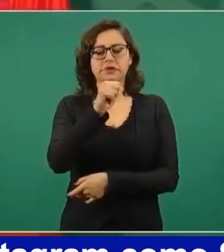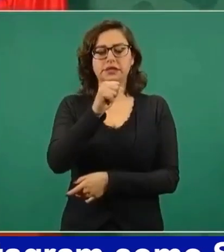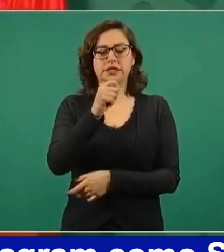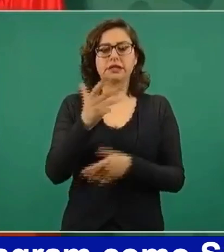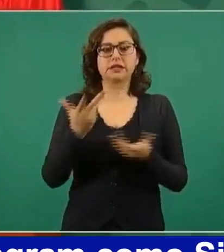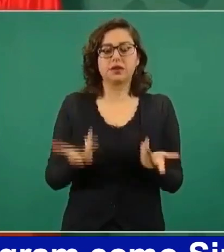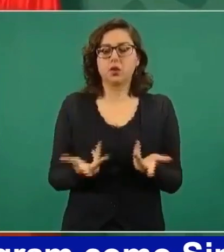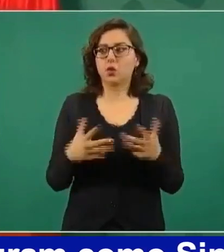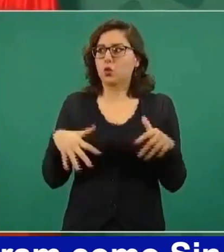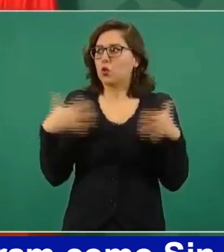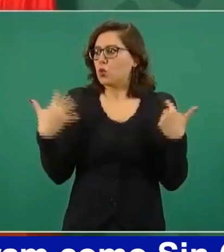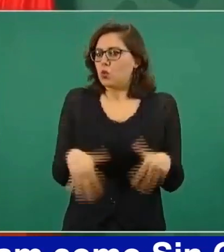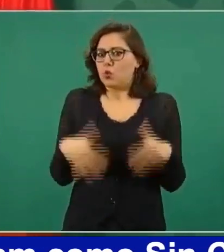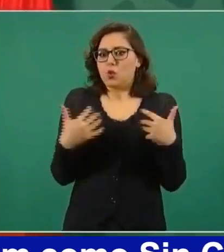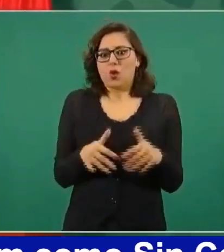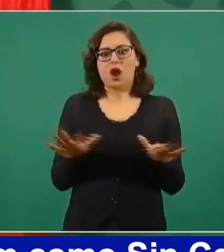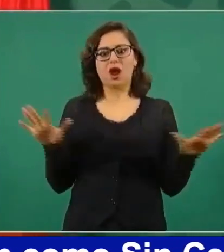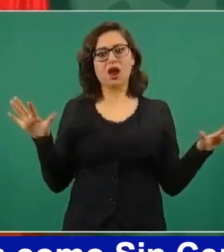es todo un cambio,